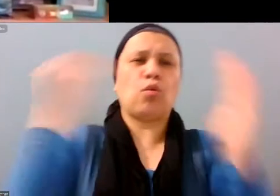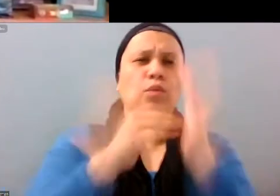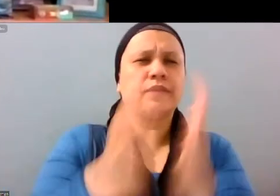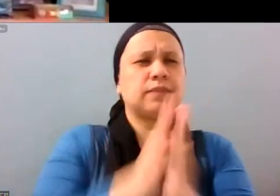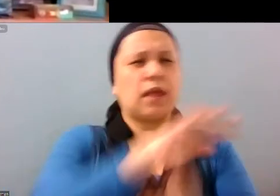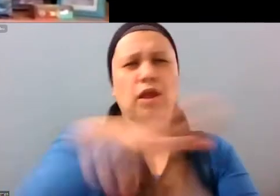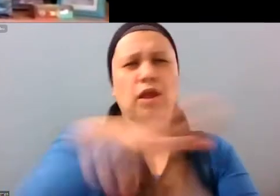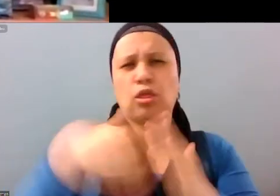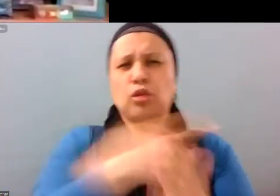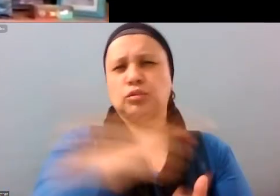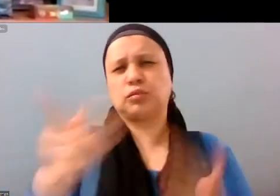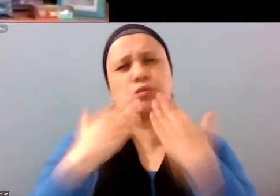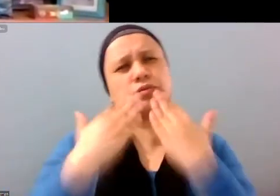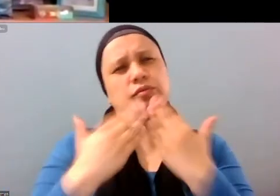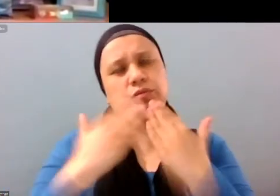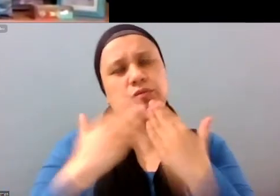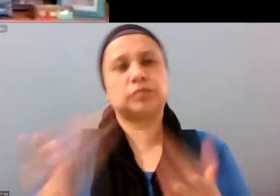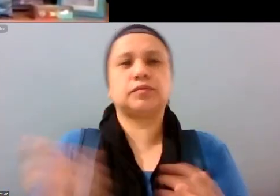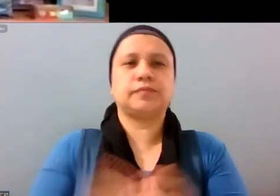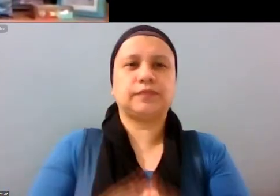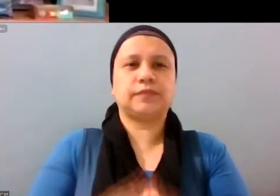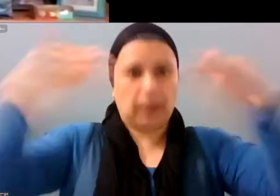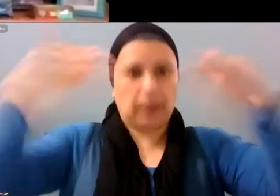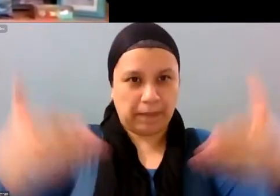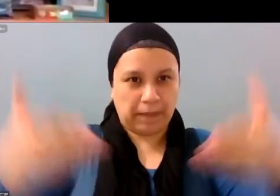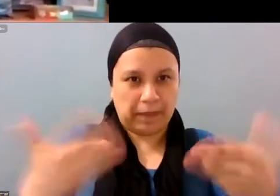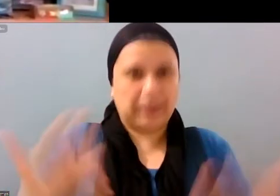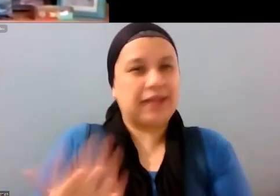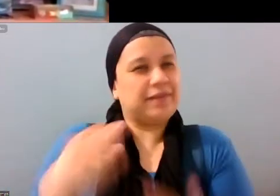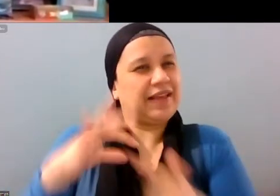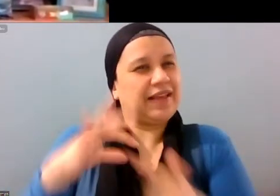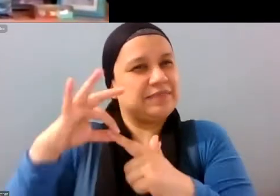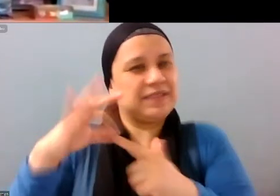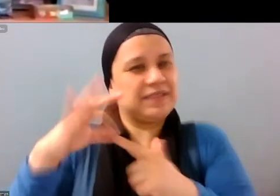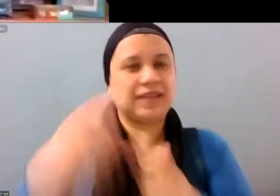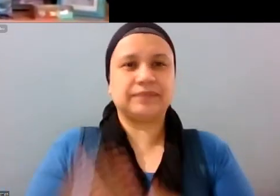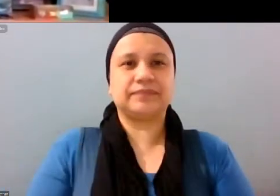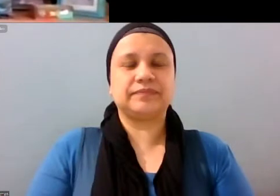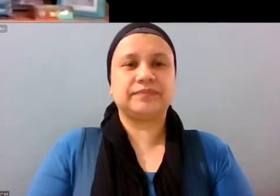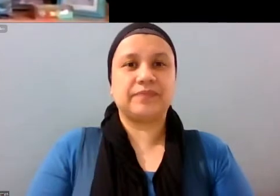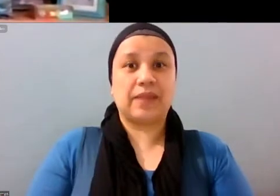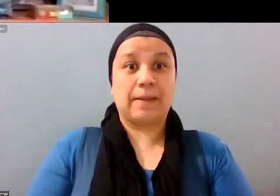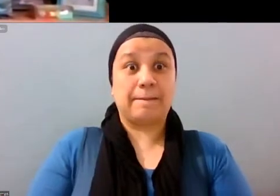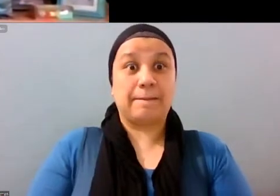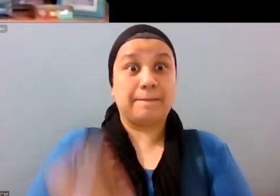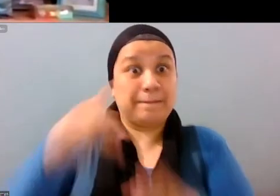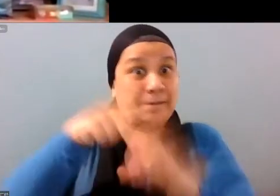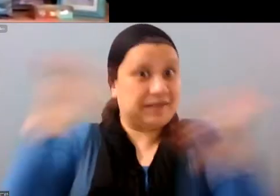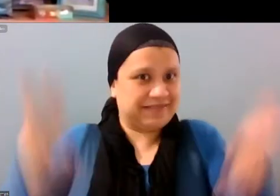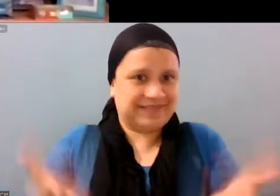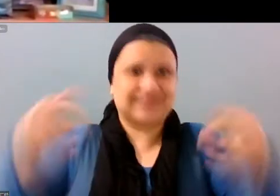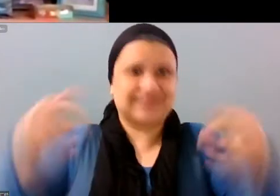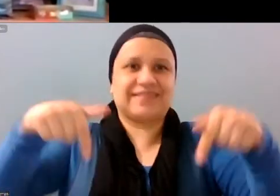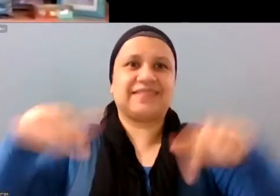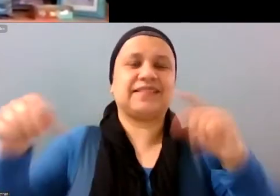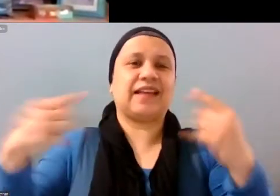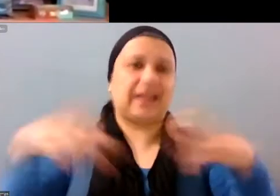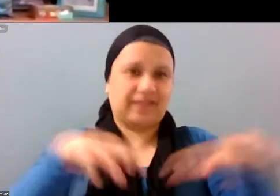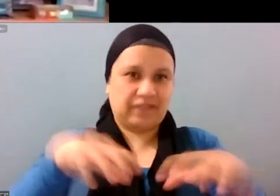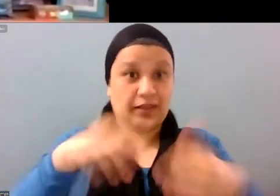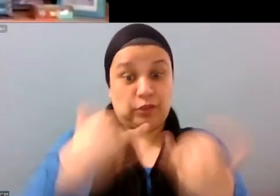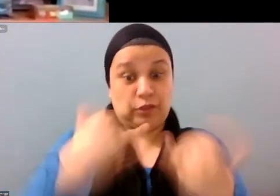el agradecimiento y un bienvenido para participar en este evento para dar inicio